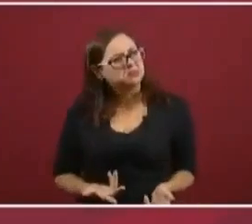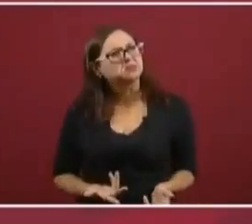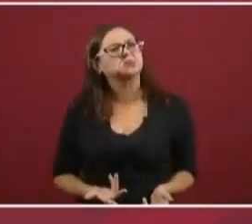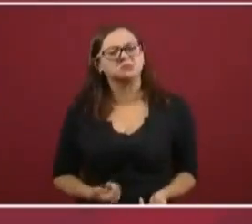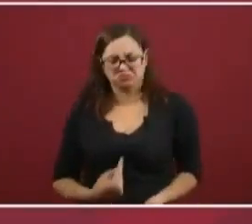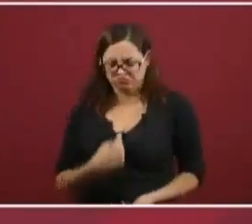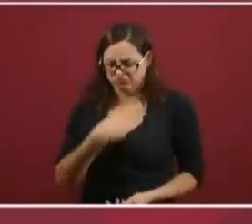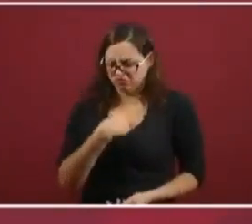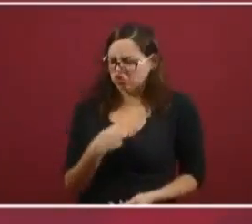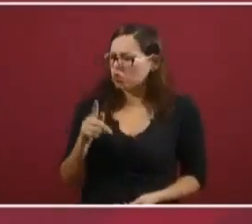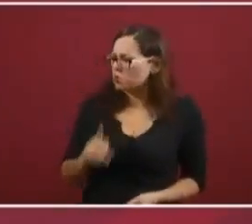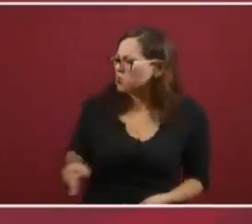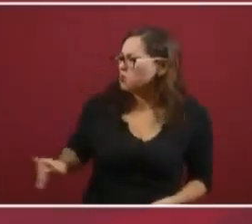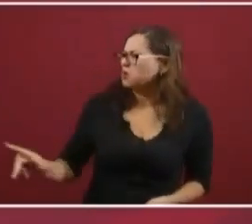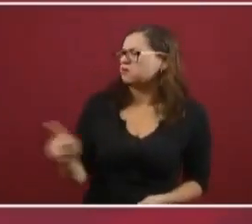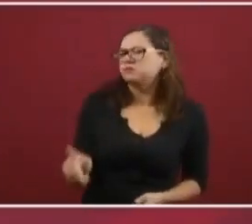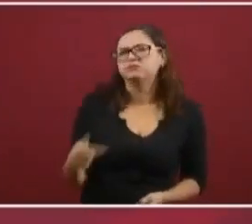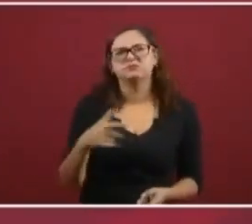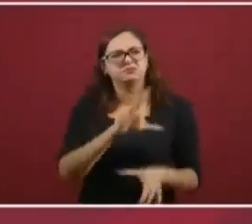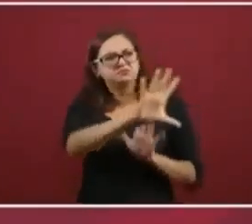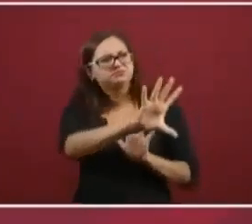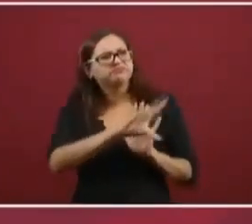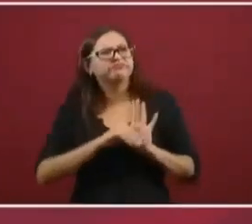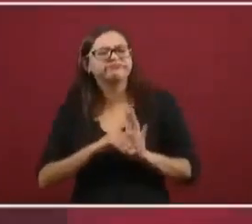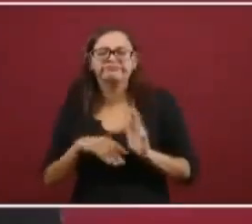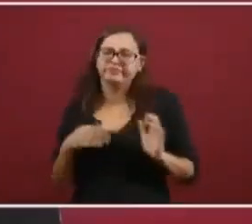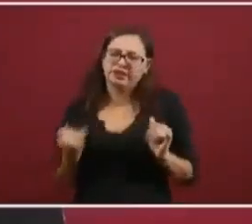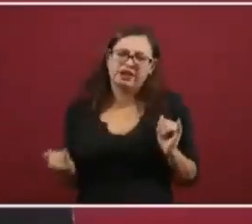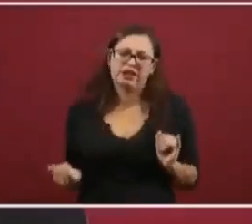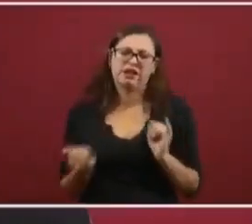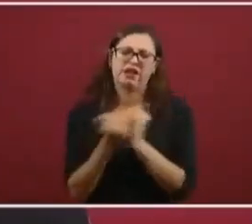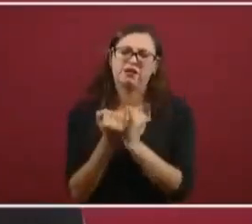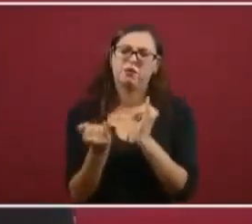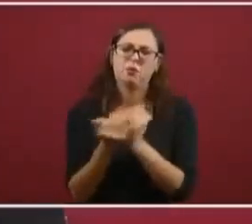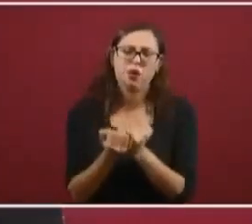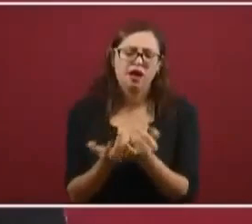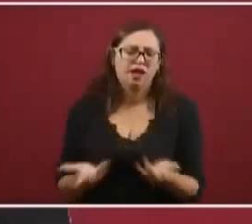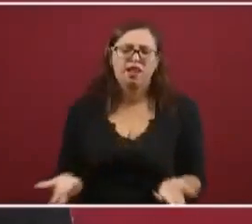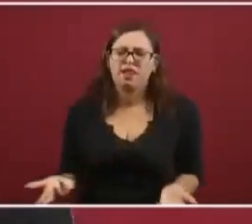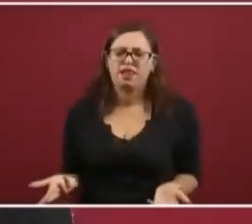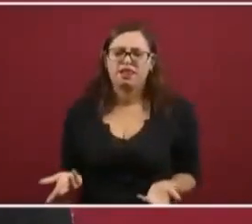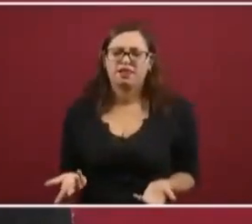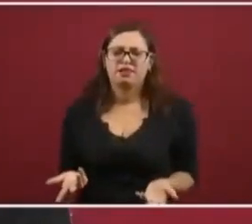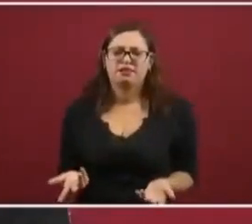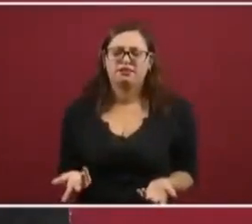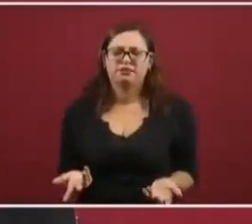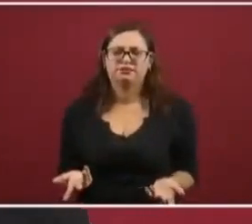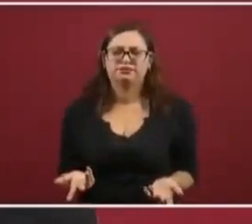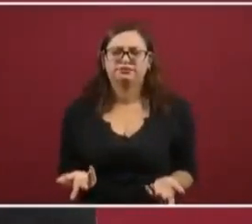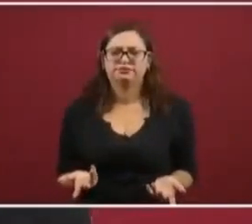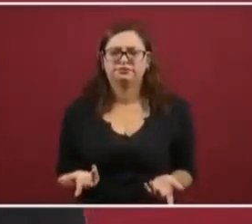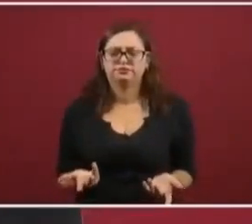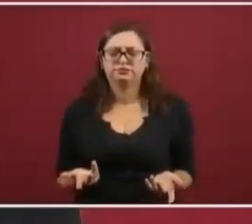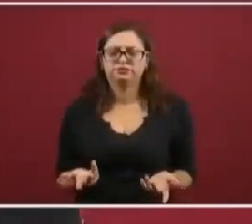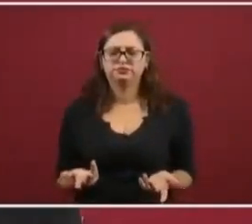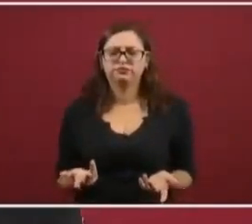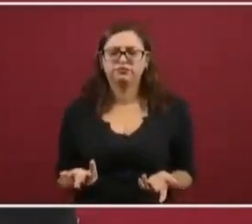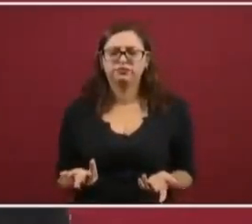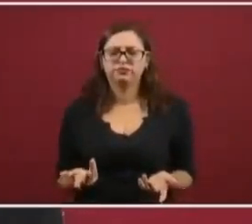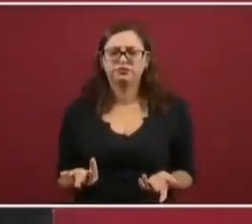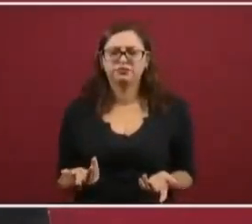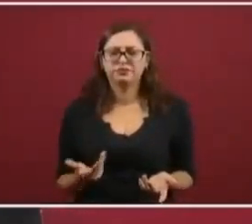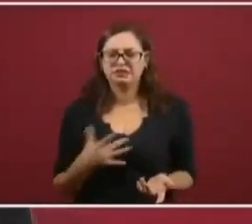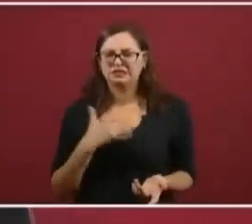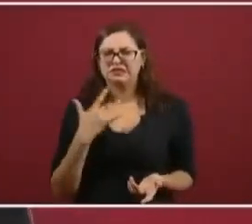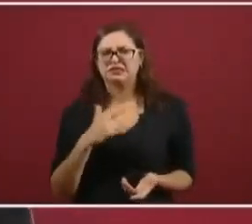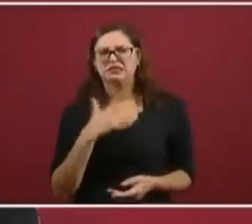cómo no iban hacer lo mismo o iban a estar